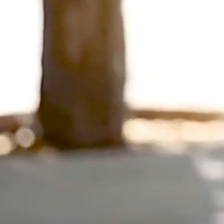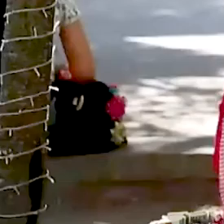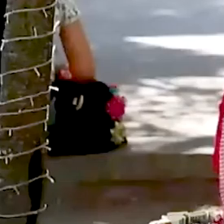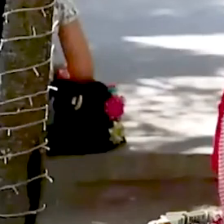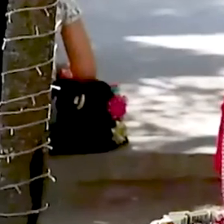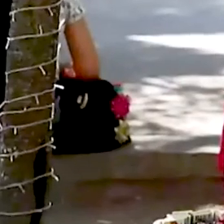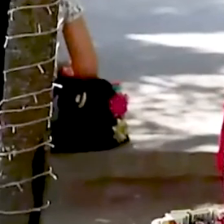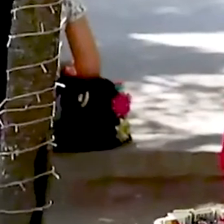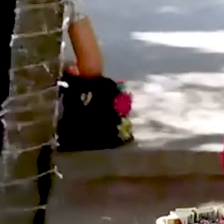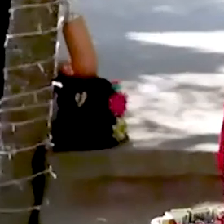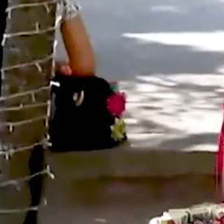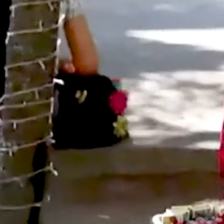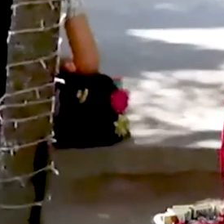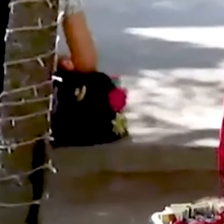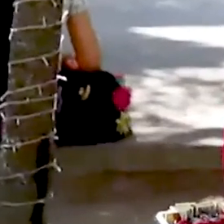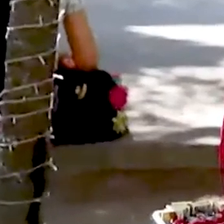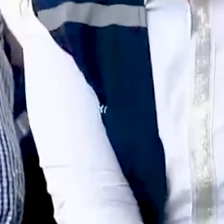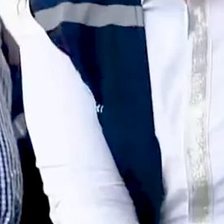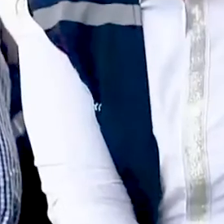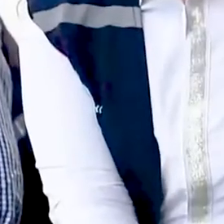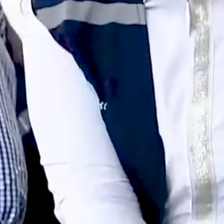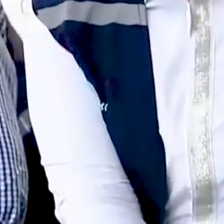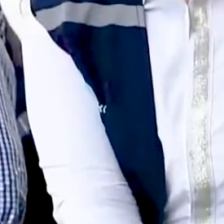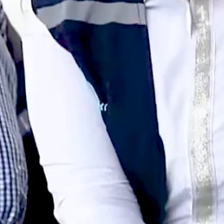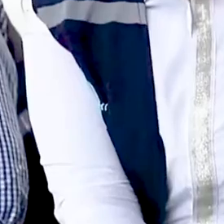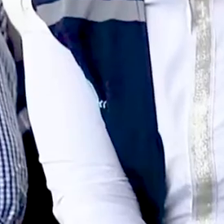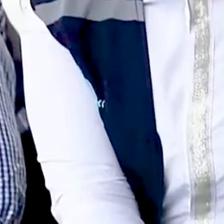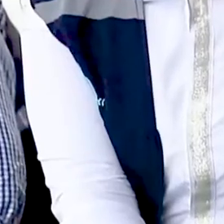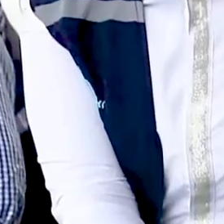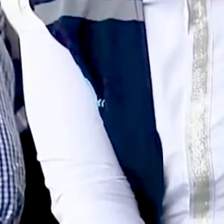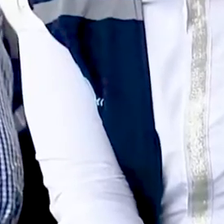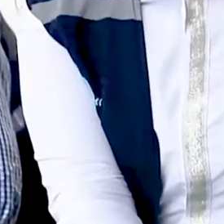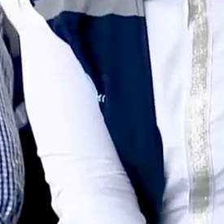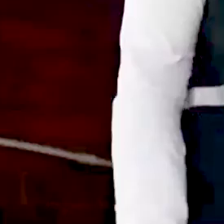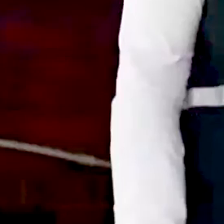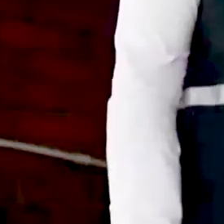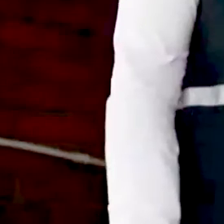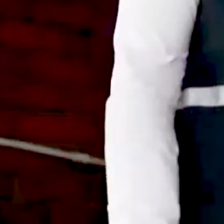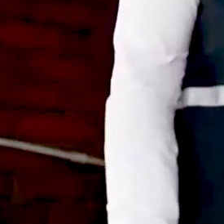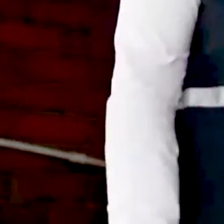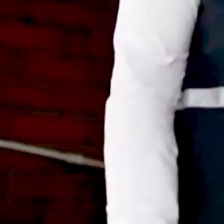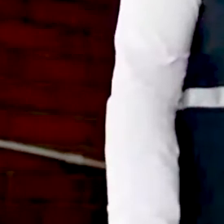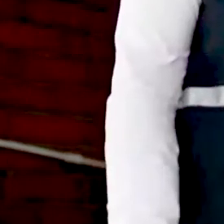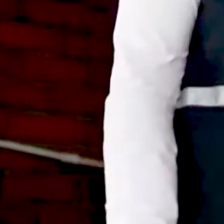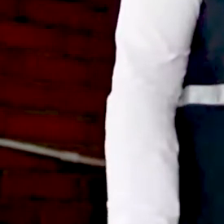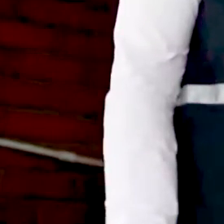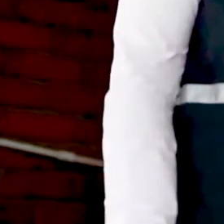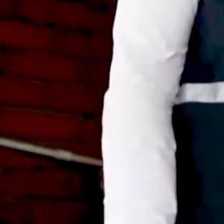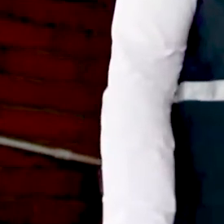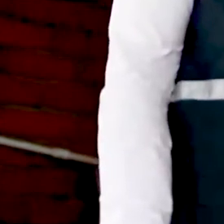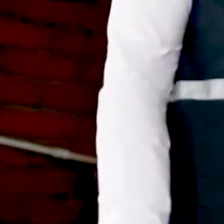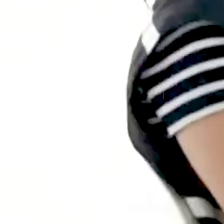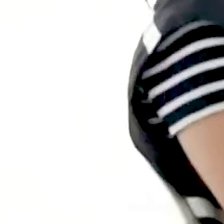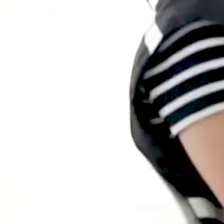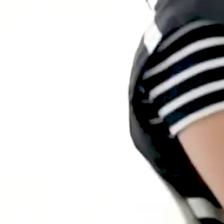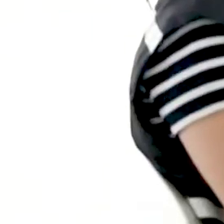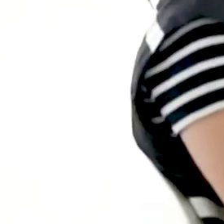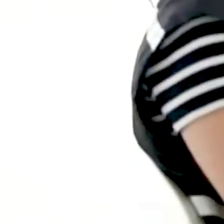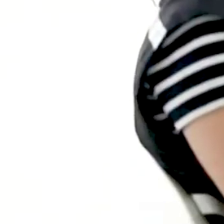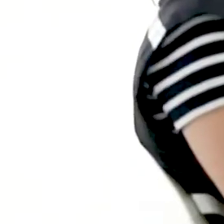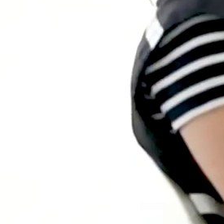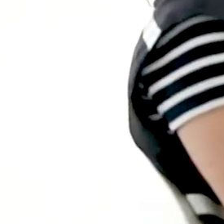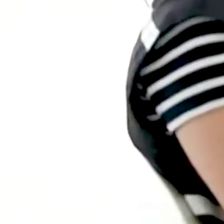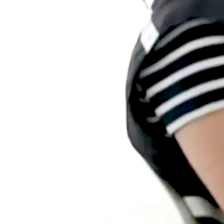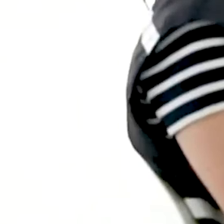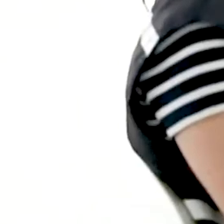la Procuraduría ha priorizado el trabajo por la efectiva garantía de los derechos de las propias funcionarias de la entidad y además